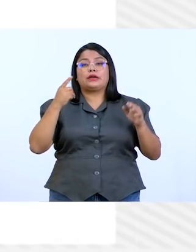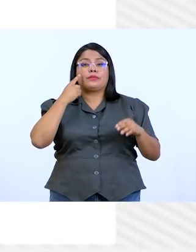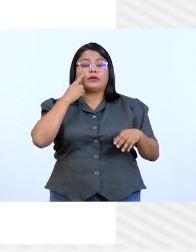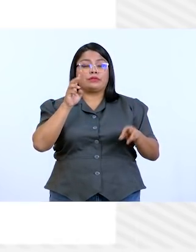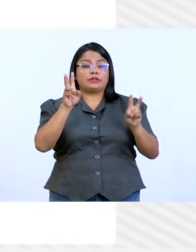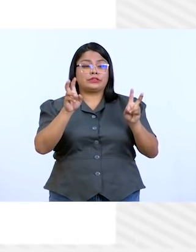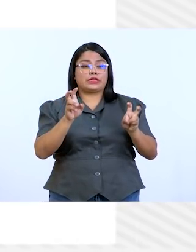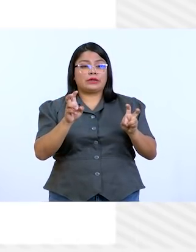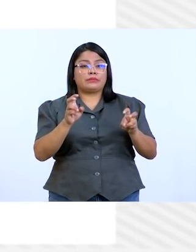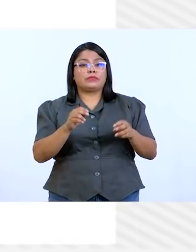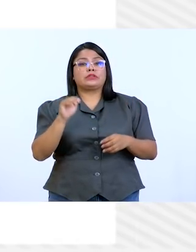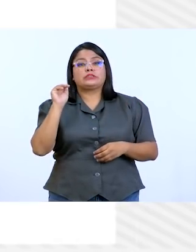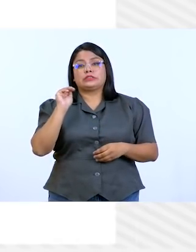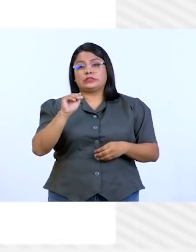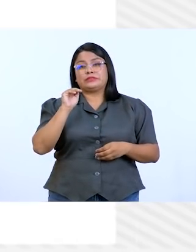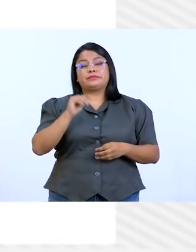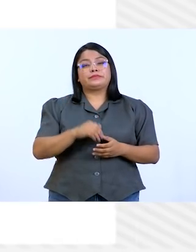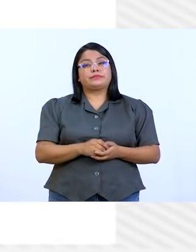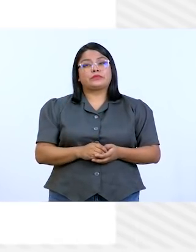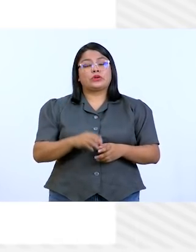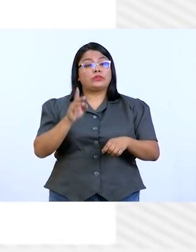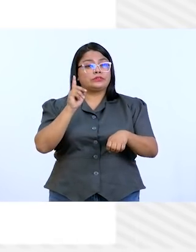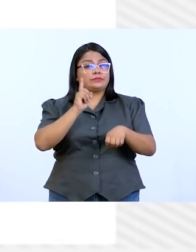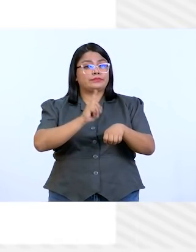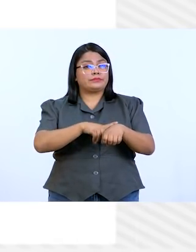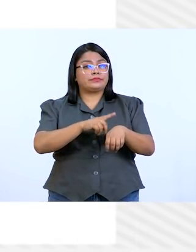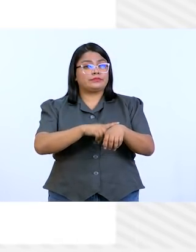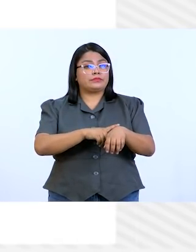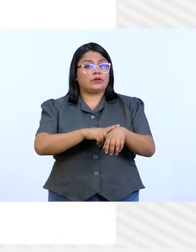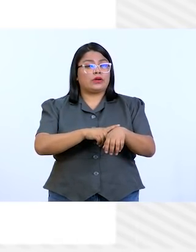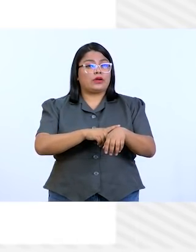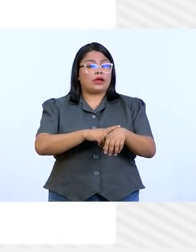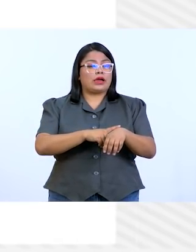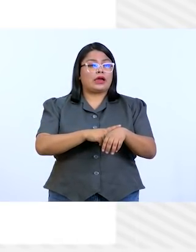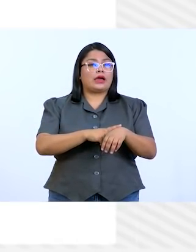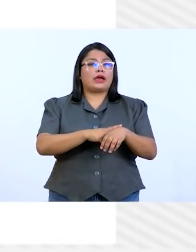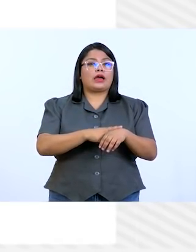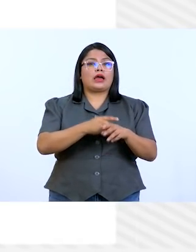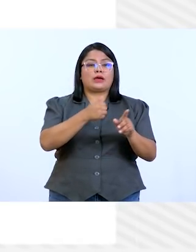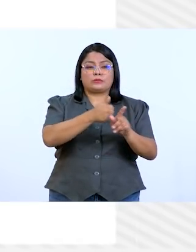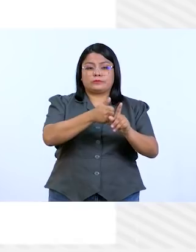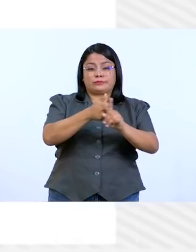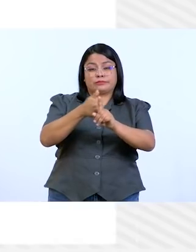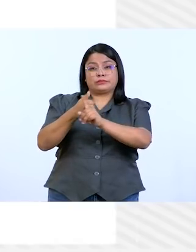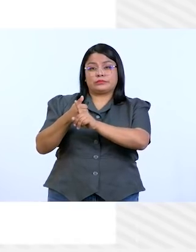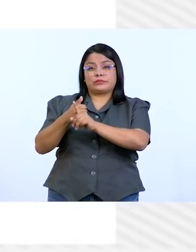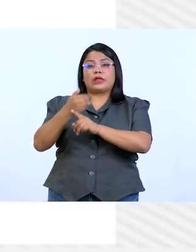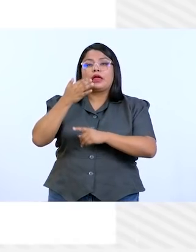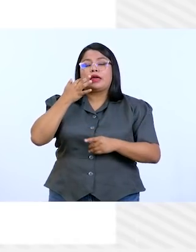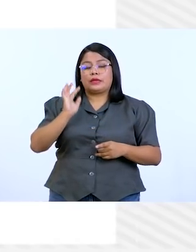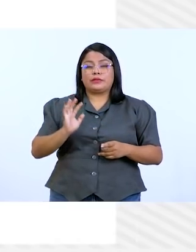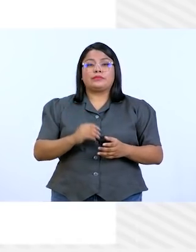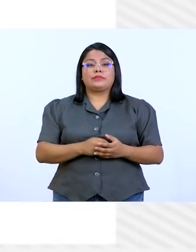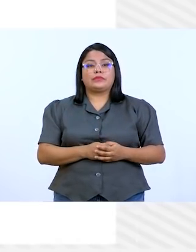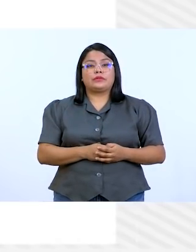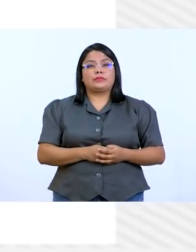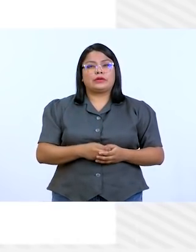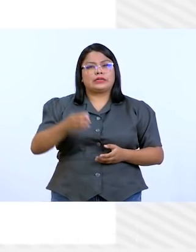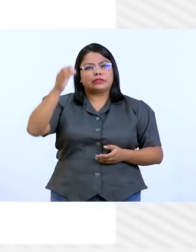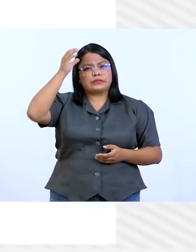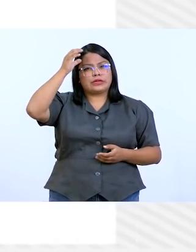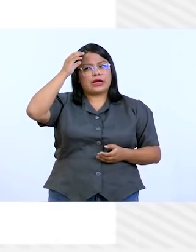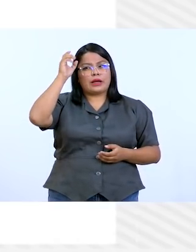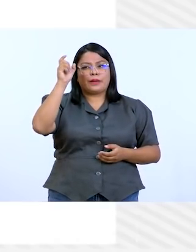el abordaje del contenido con los momentos que corresponden a cada sección. Por ejemplo,